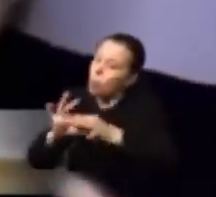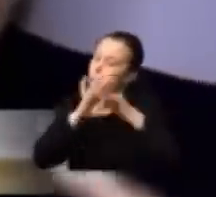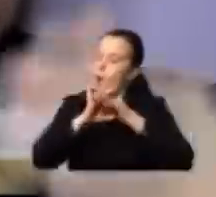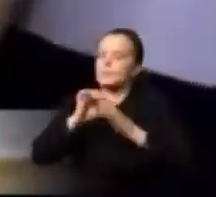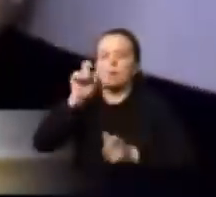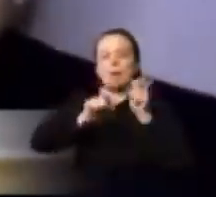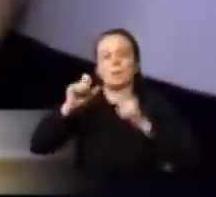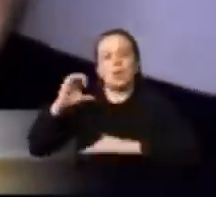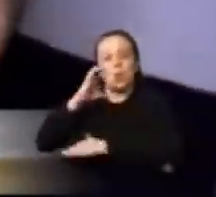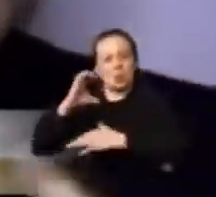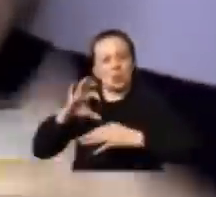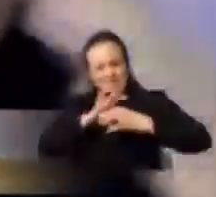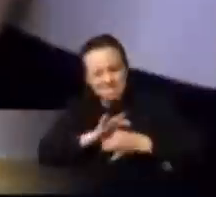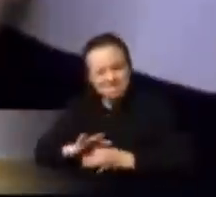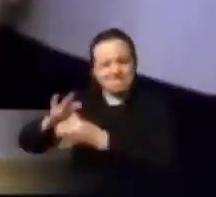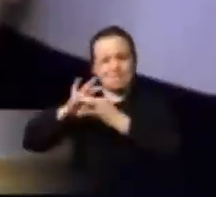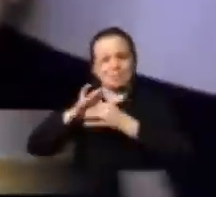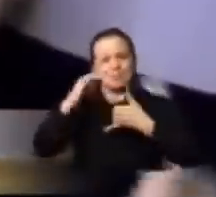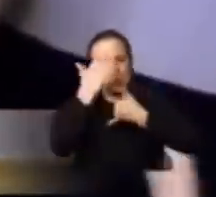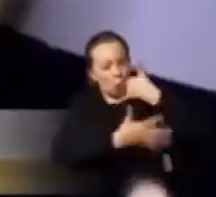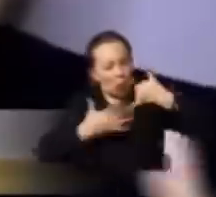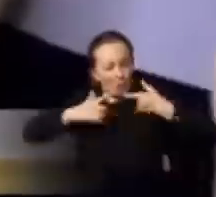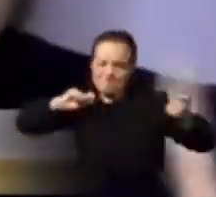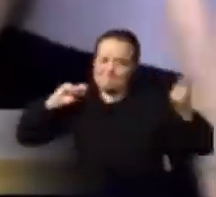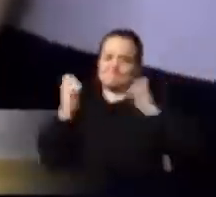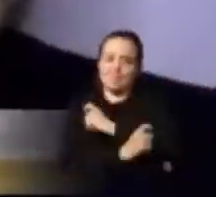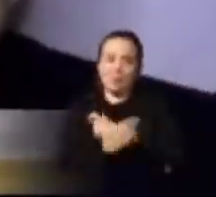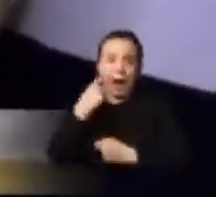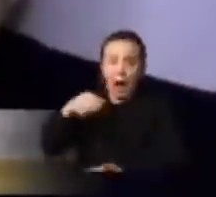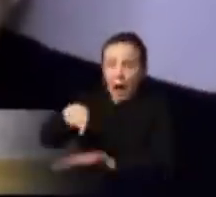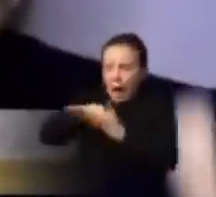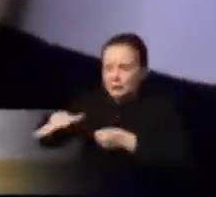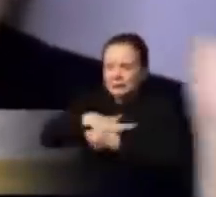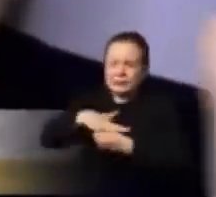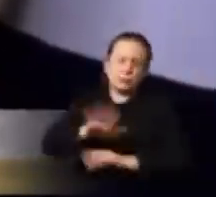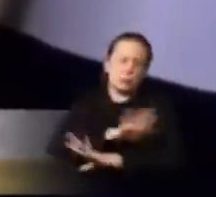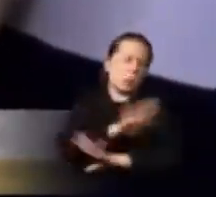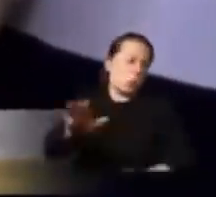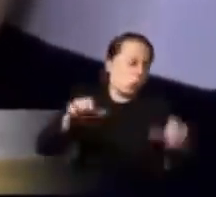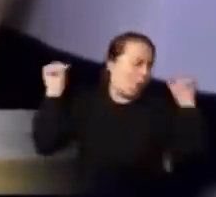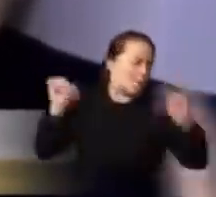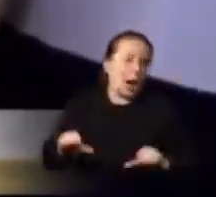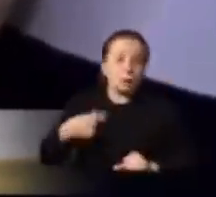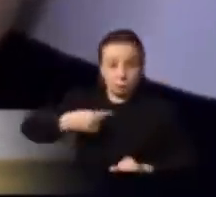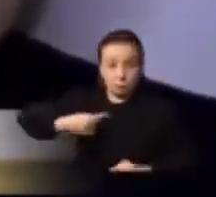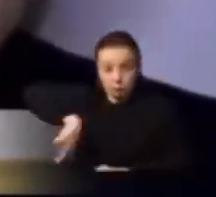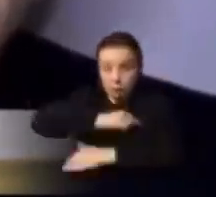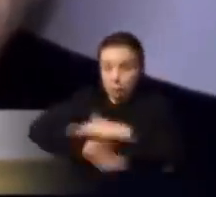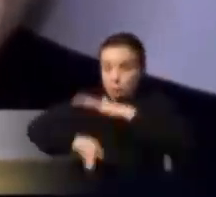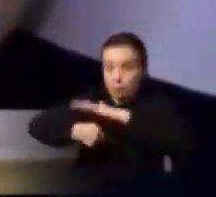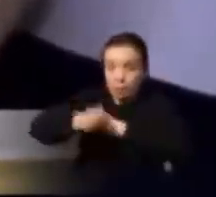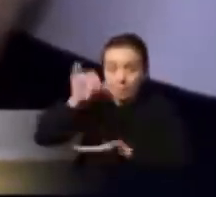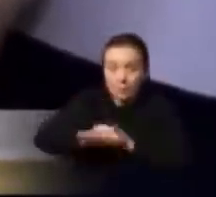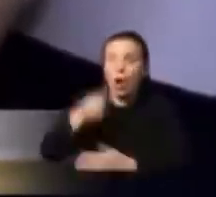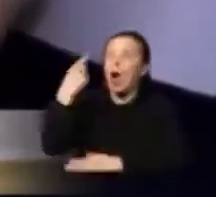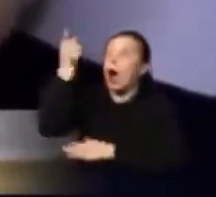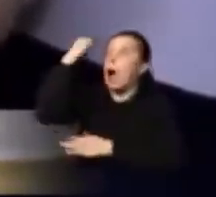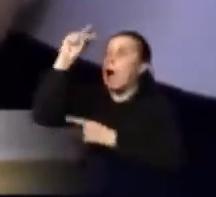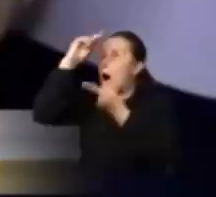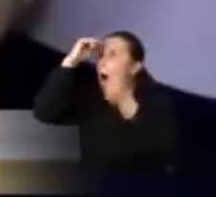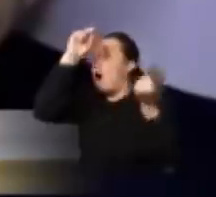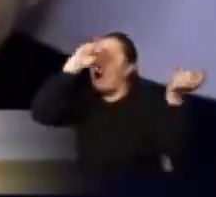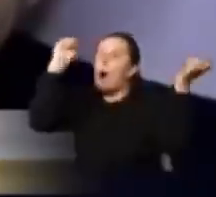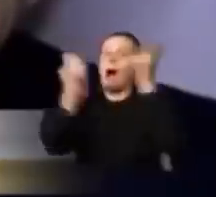a que nos unamos para transformar a este país, porque como están las cosas, están muy mal y no podemos permitir que este tipo de política equivocada